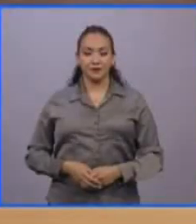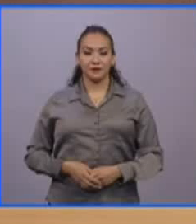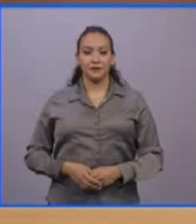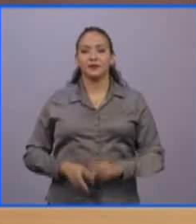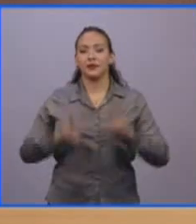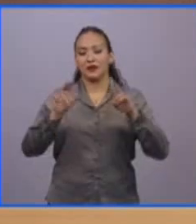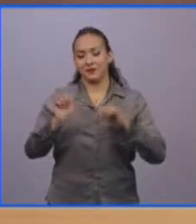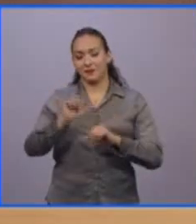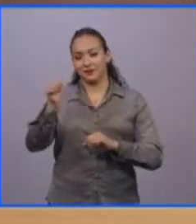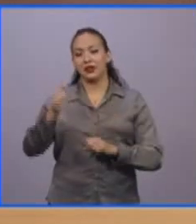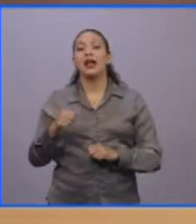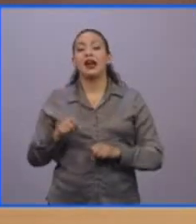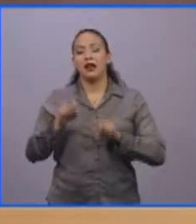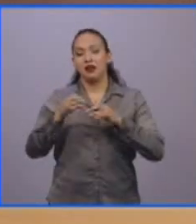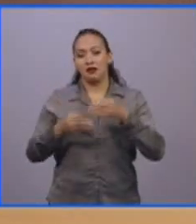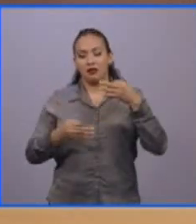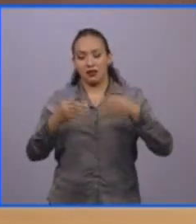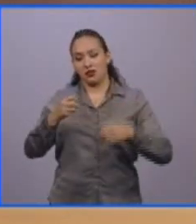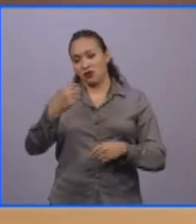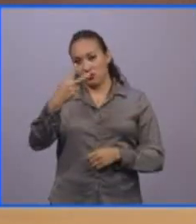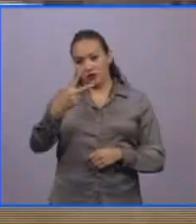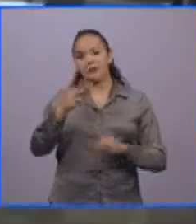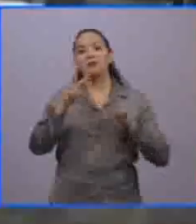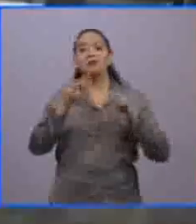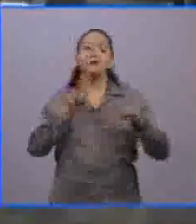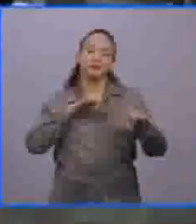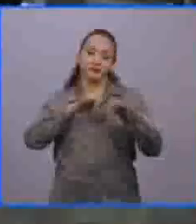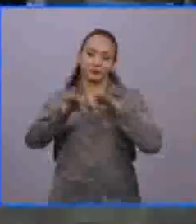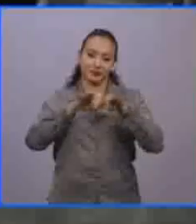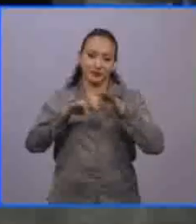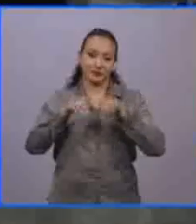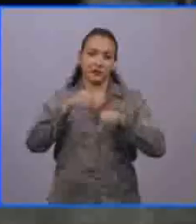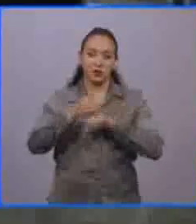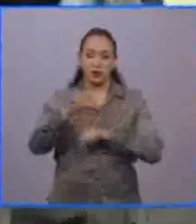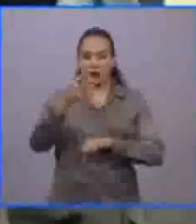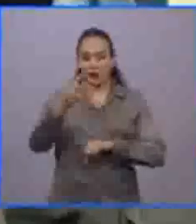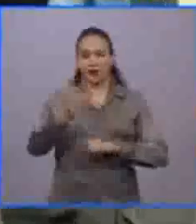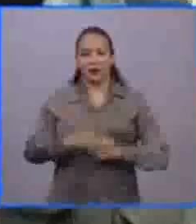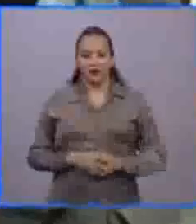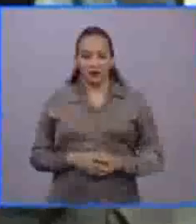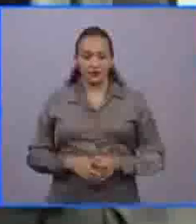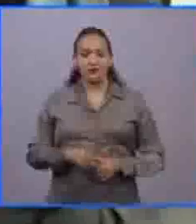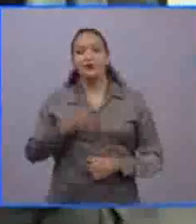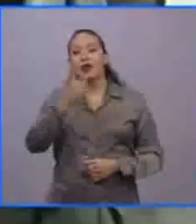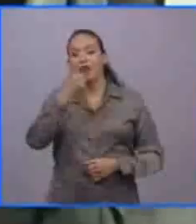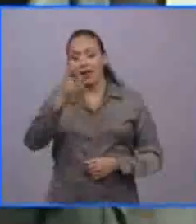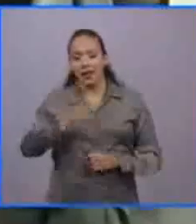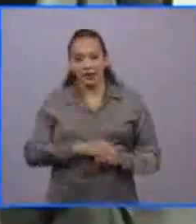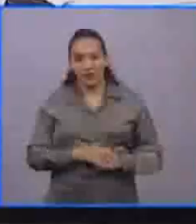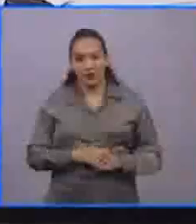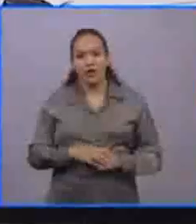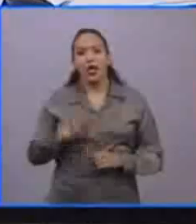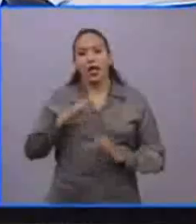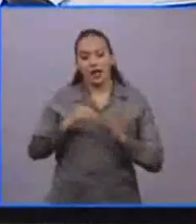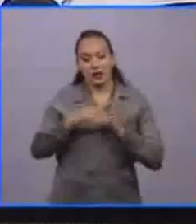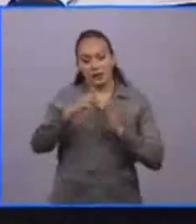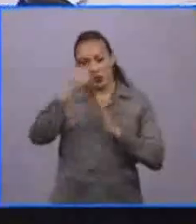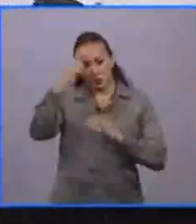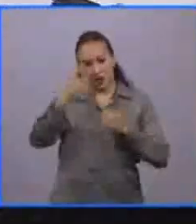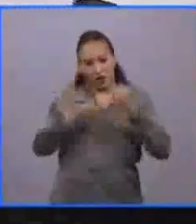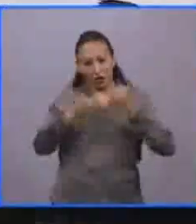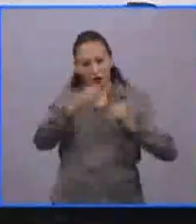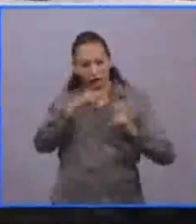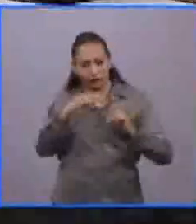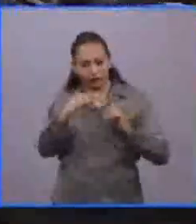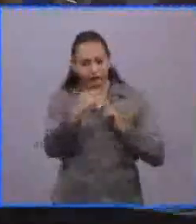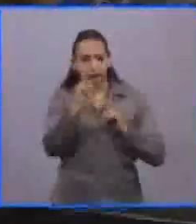En más temas, el segundo tribunal colegiado en materia de trabajo del Tercer Circuito estableció que conforme al método para juzgar con perspectiva